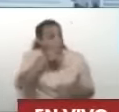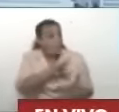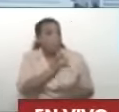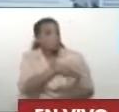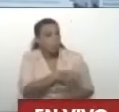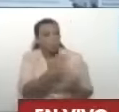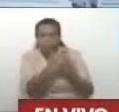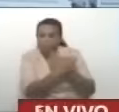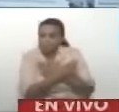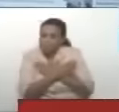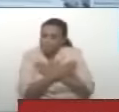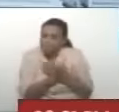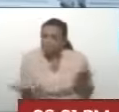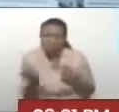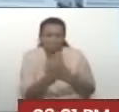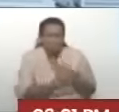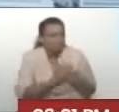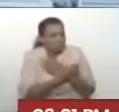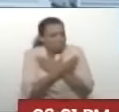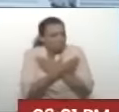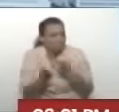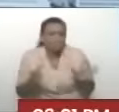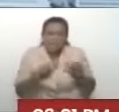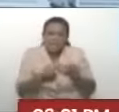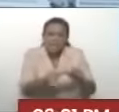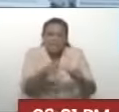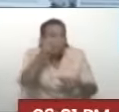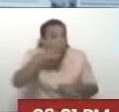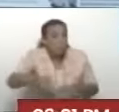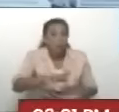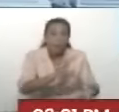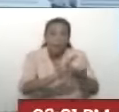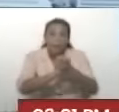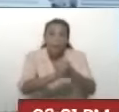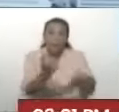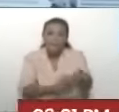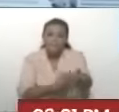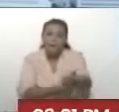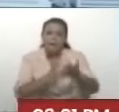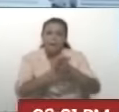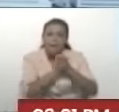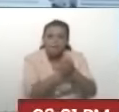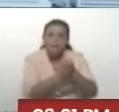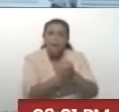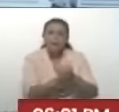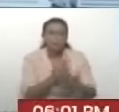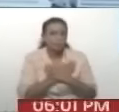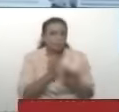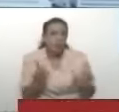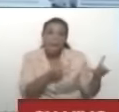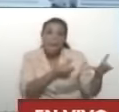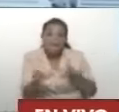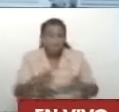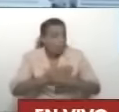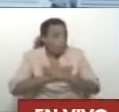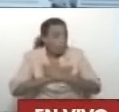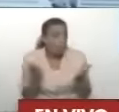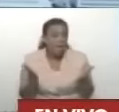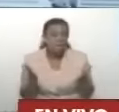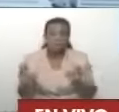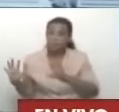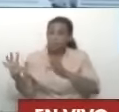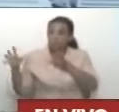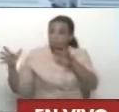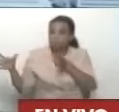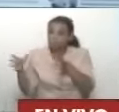nuestra solidaridad permanente, es un pueblo hermano y estamos listos y dispuestos a